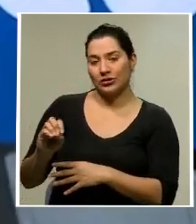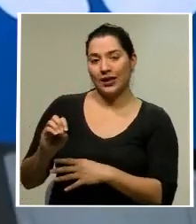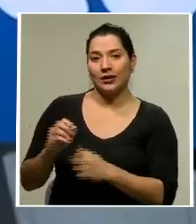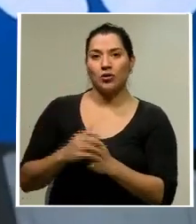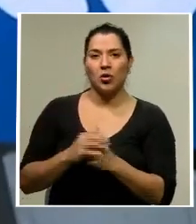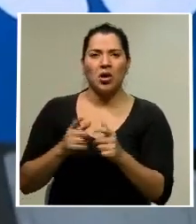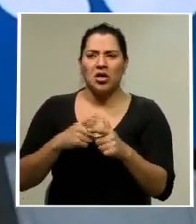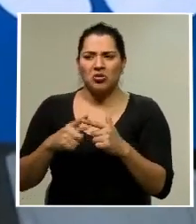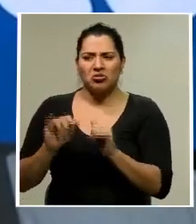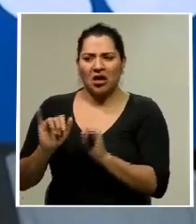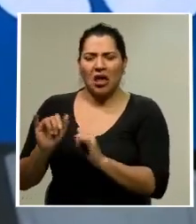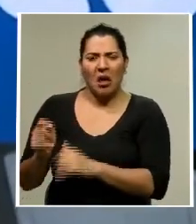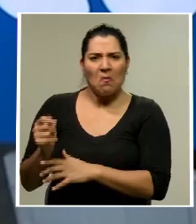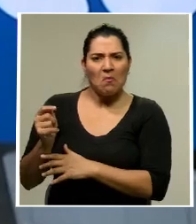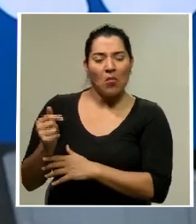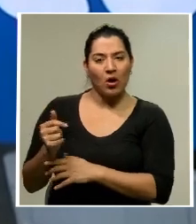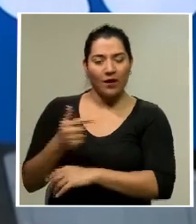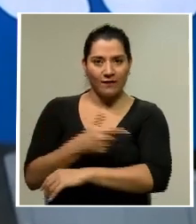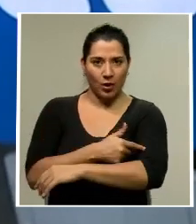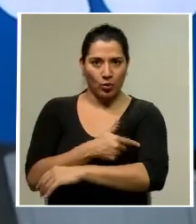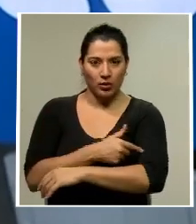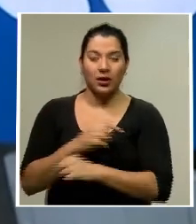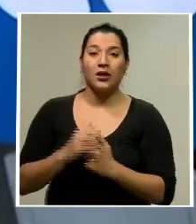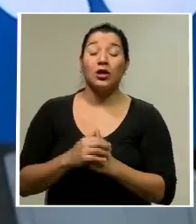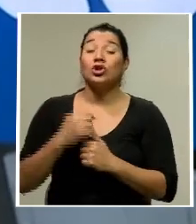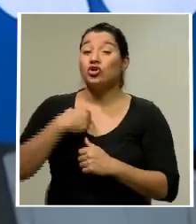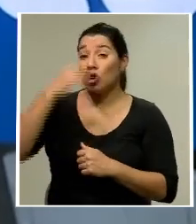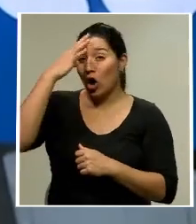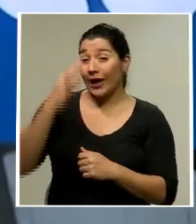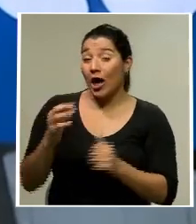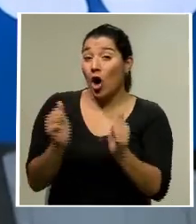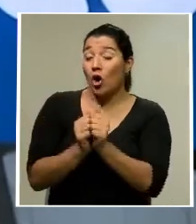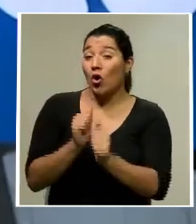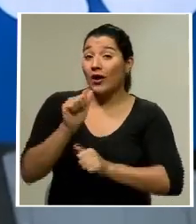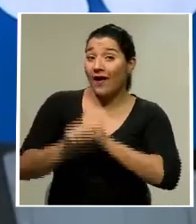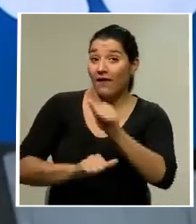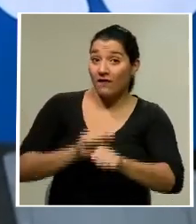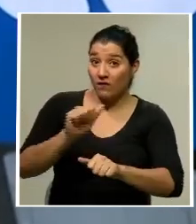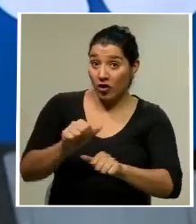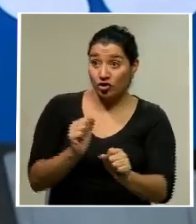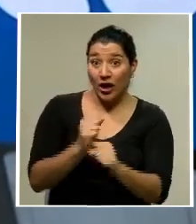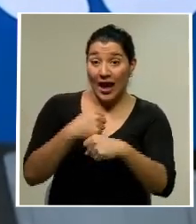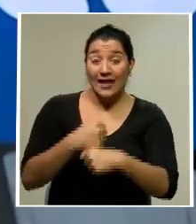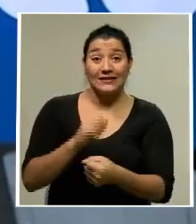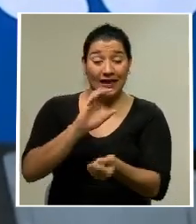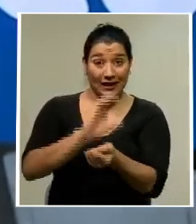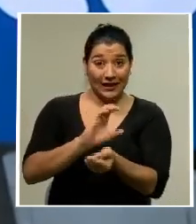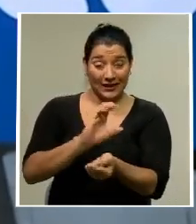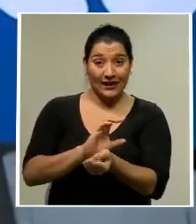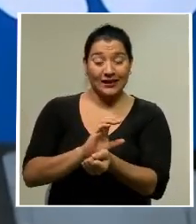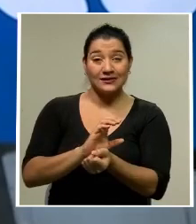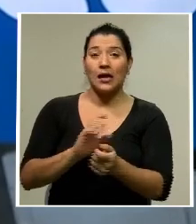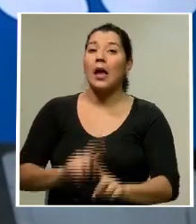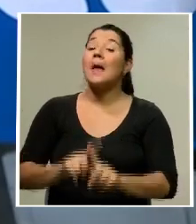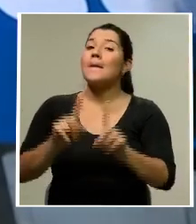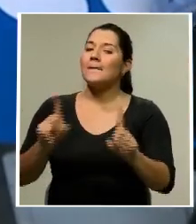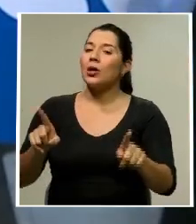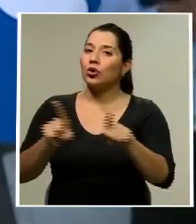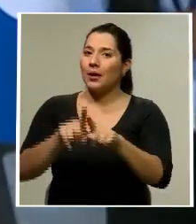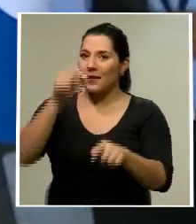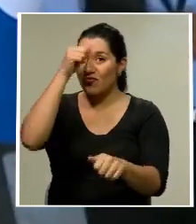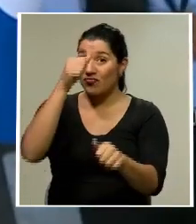era una poca reserva. Yo creo que con el esfuerzo que van a hacer las áreas de salud, pero recordar que a